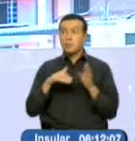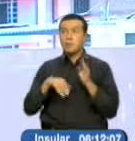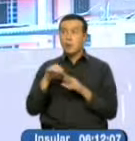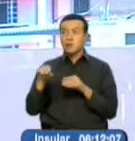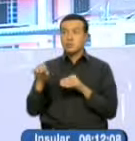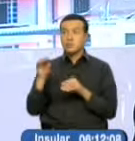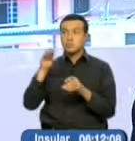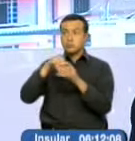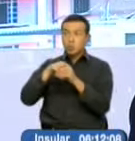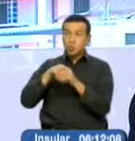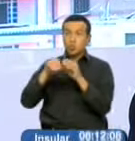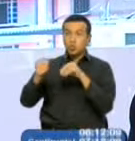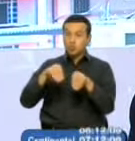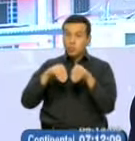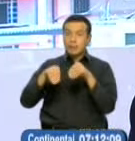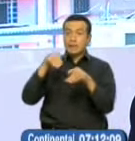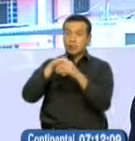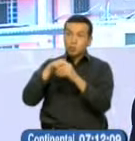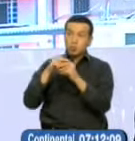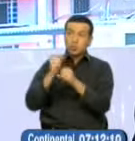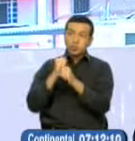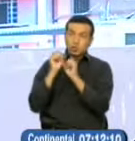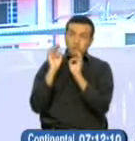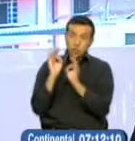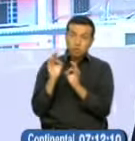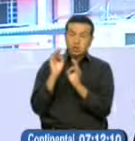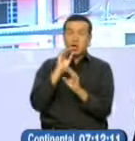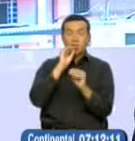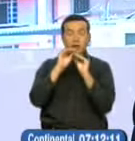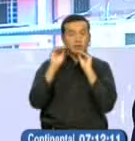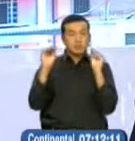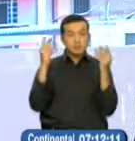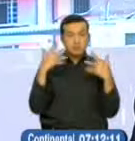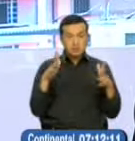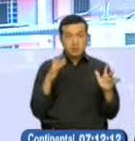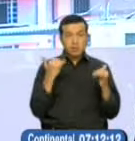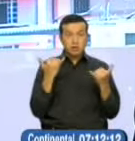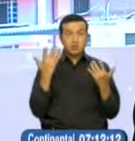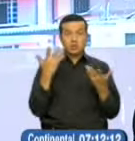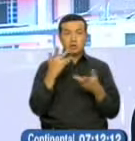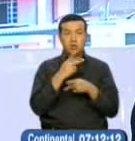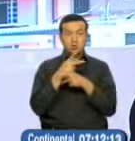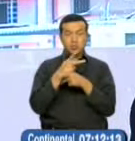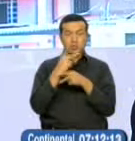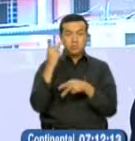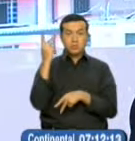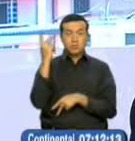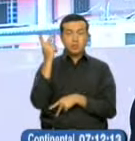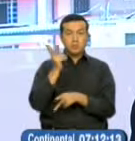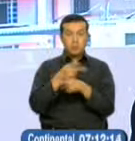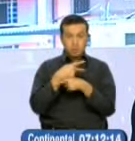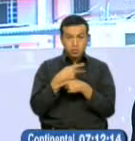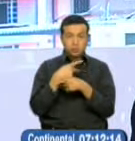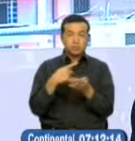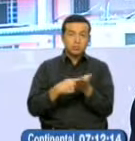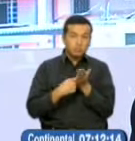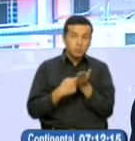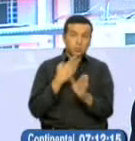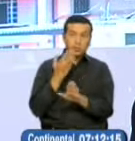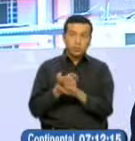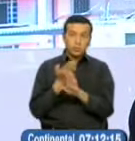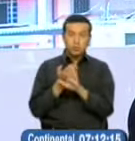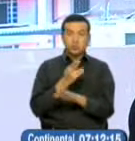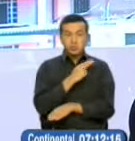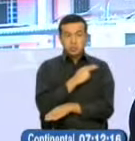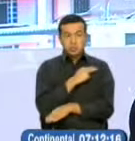que se puede aprovechar, y de hecho, adelanto que estamos justamente hoy en el Consejo de la Producción, vamos a tratar este tema, esta propuesta que hace el